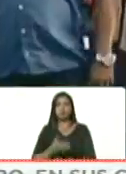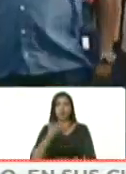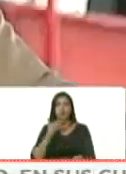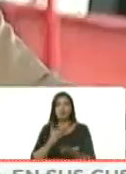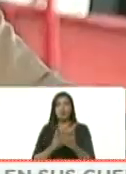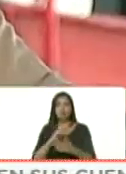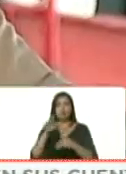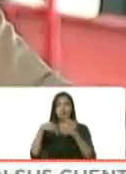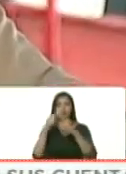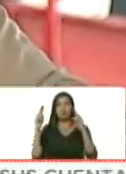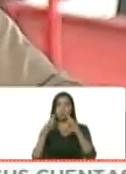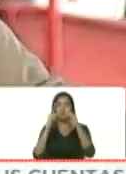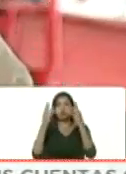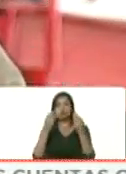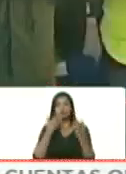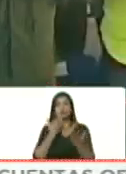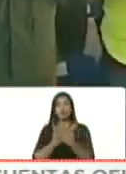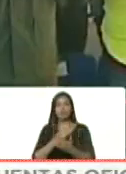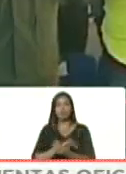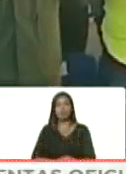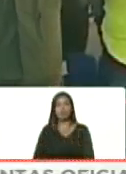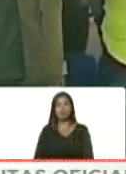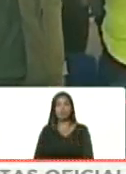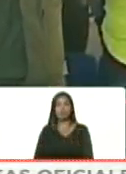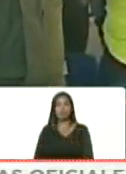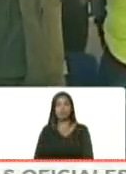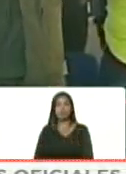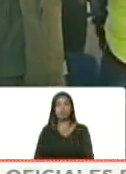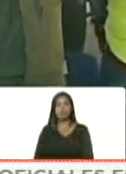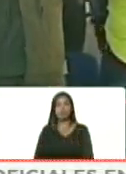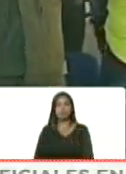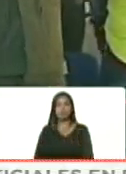Gracias, hasta la próxima. Muchas gracias.